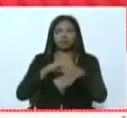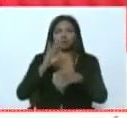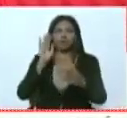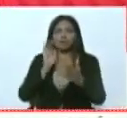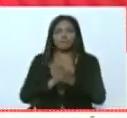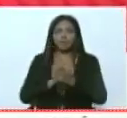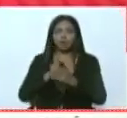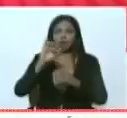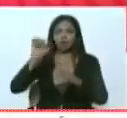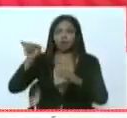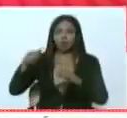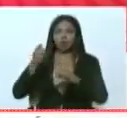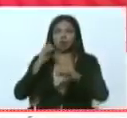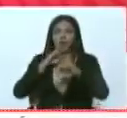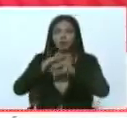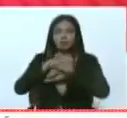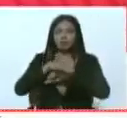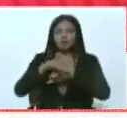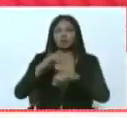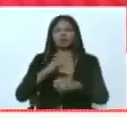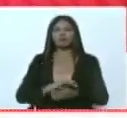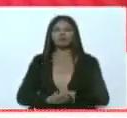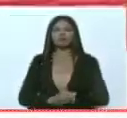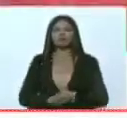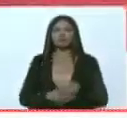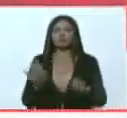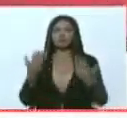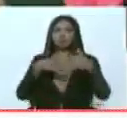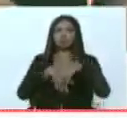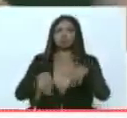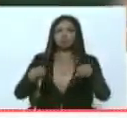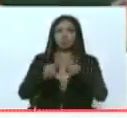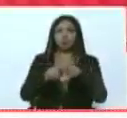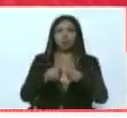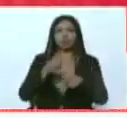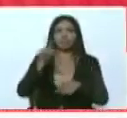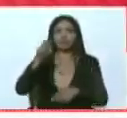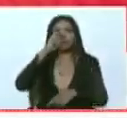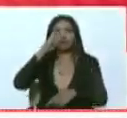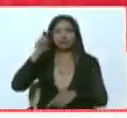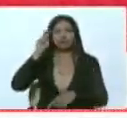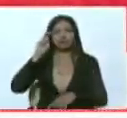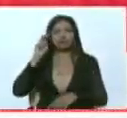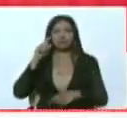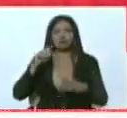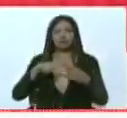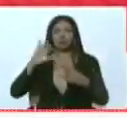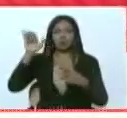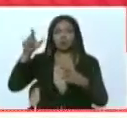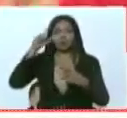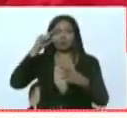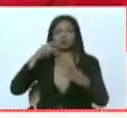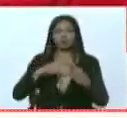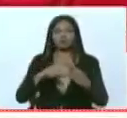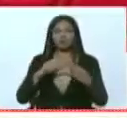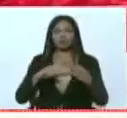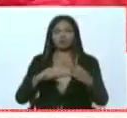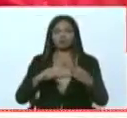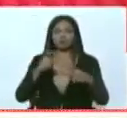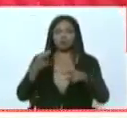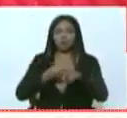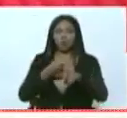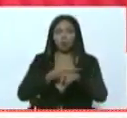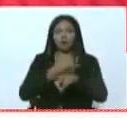compañero Jorge Rodríguez Gómez, está integrada por nuestro canciller Jorge Arriaza, por el